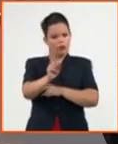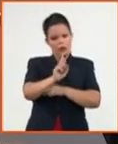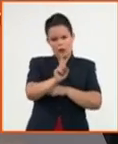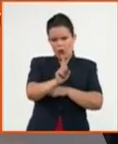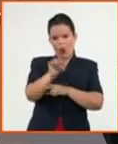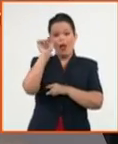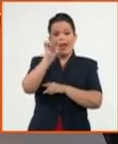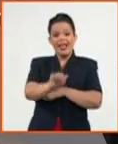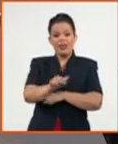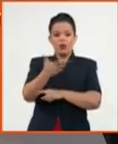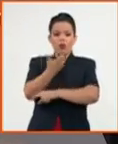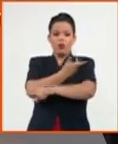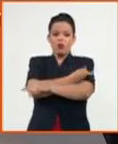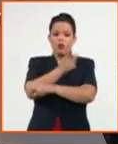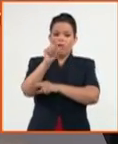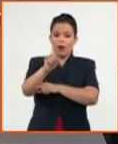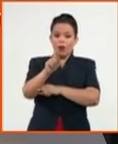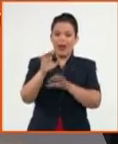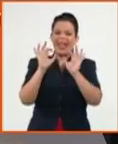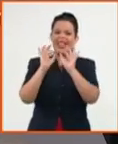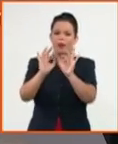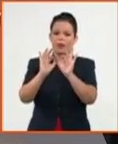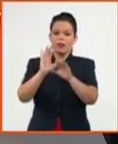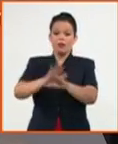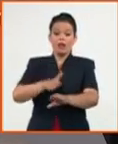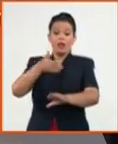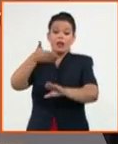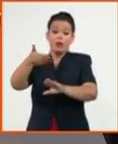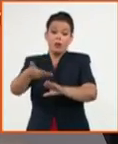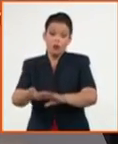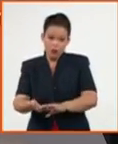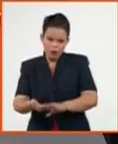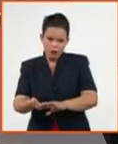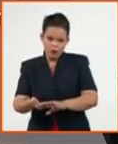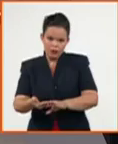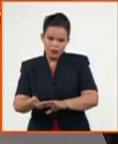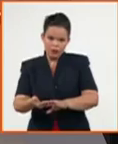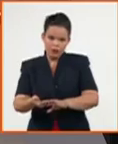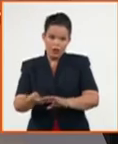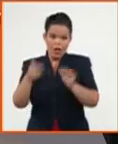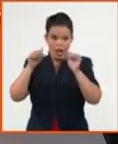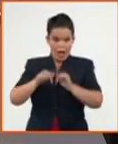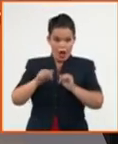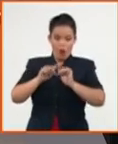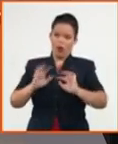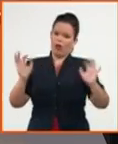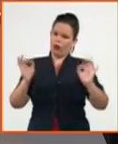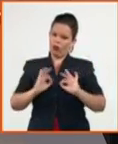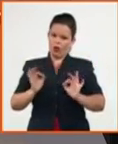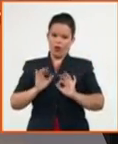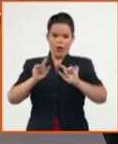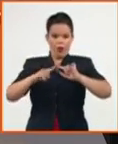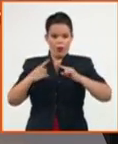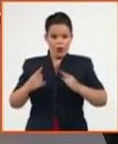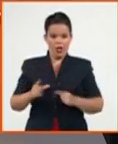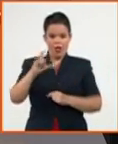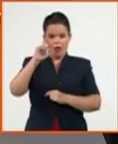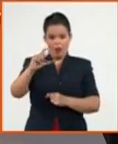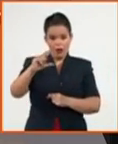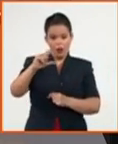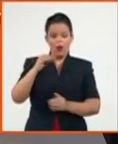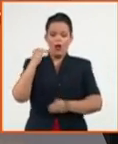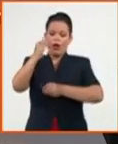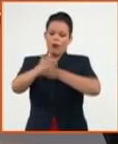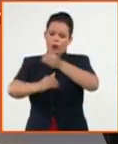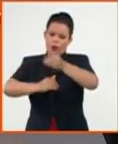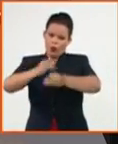otras mesas que va a estar pasando por un proceso de aprobaciones que corresponde por por las autoridades nuestra regulatoria